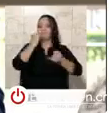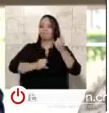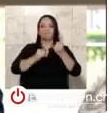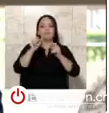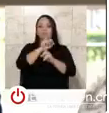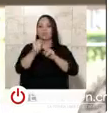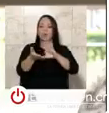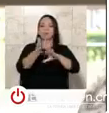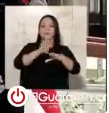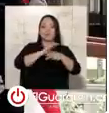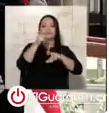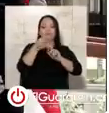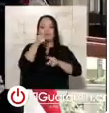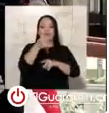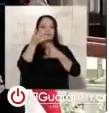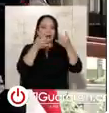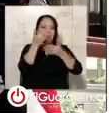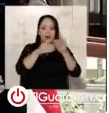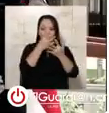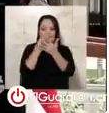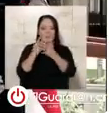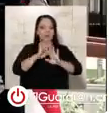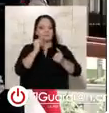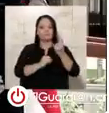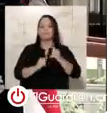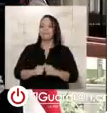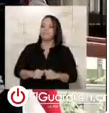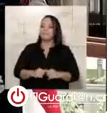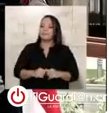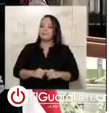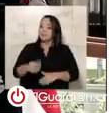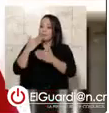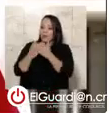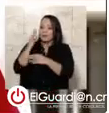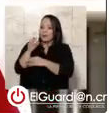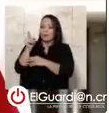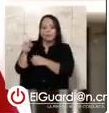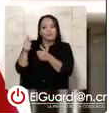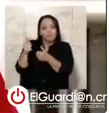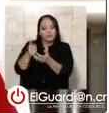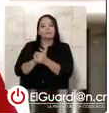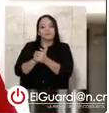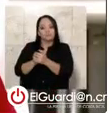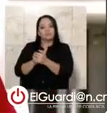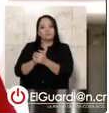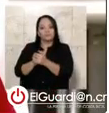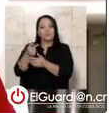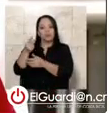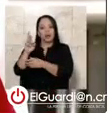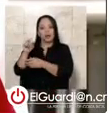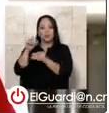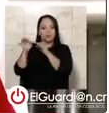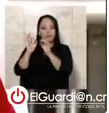estafas desde ahí adentro. Y bueno, yo creo que usted fue muy elocuente, don Gerald. Hay